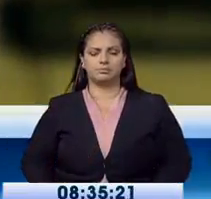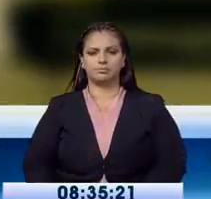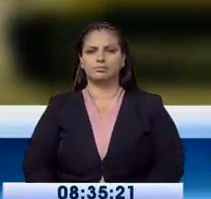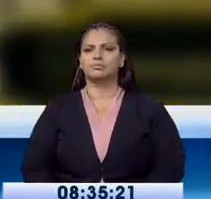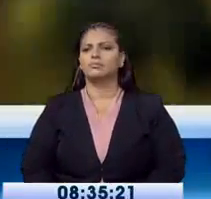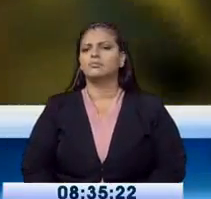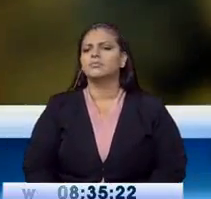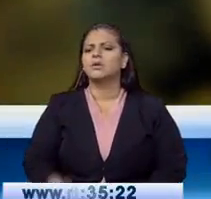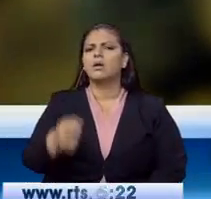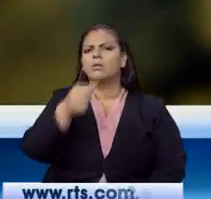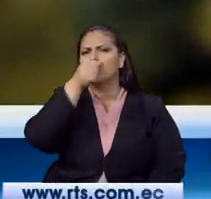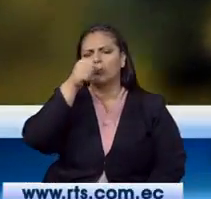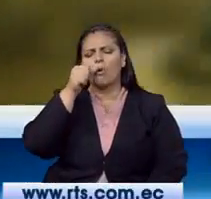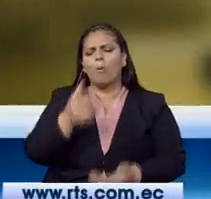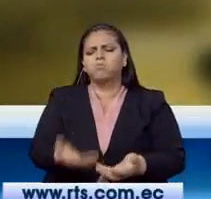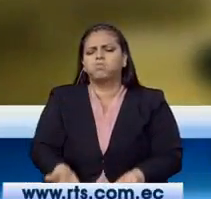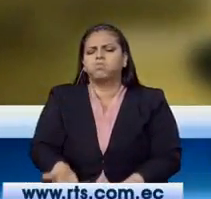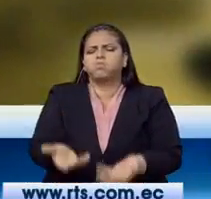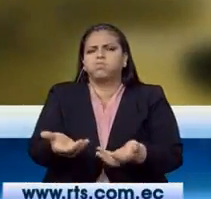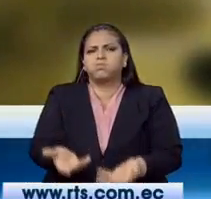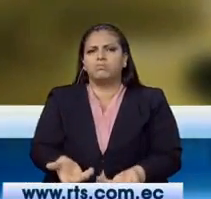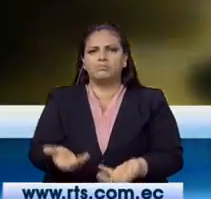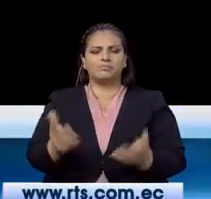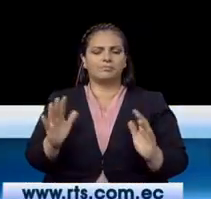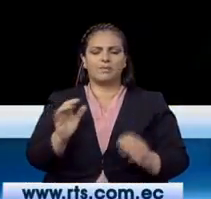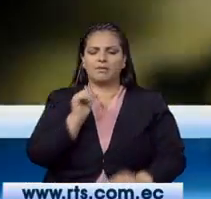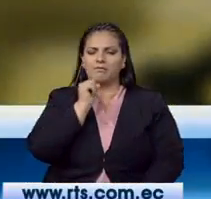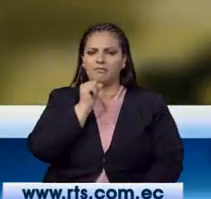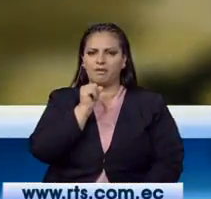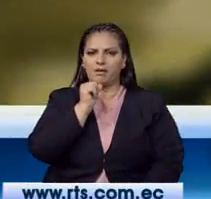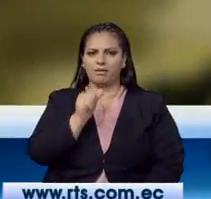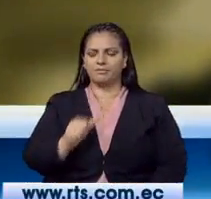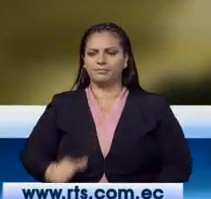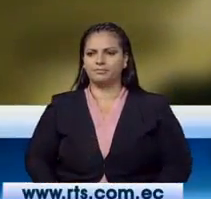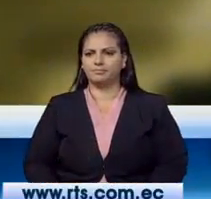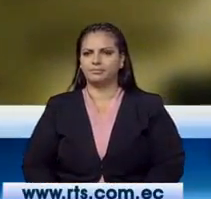trabajaban en el pesaje del alcaloide, informó Ítalo Ruiz.